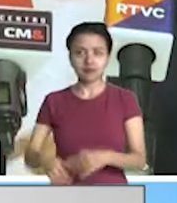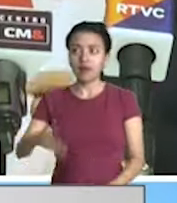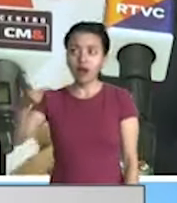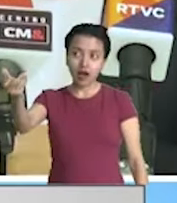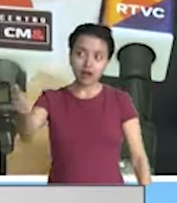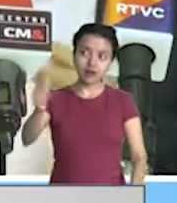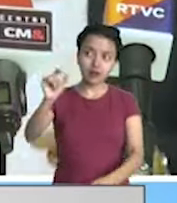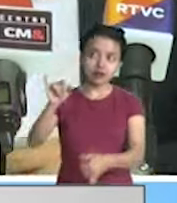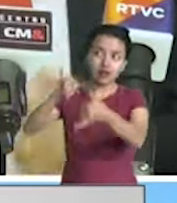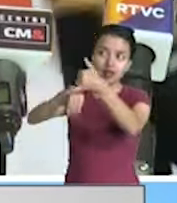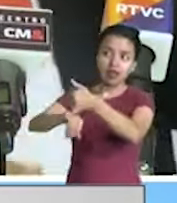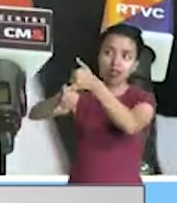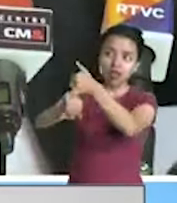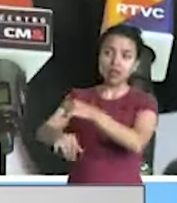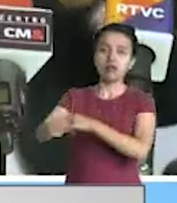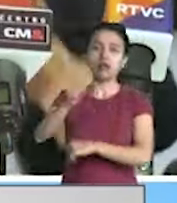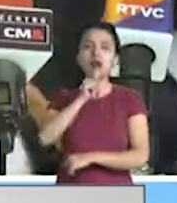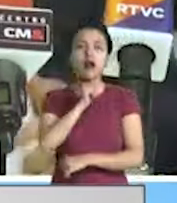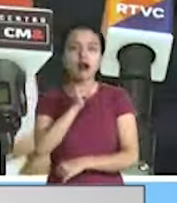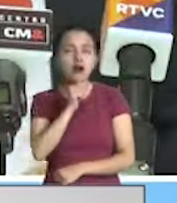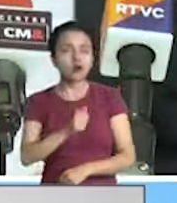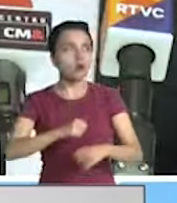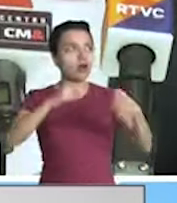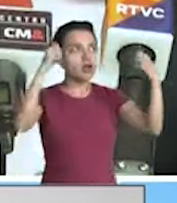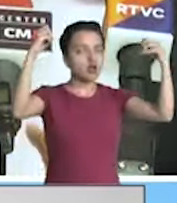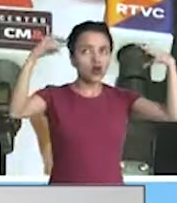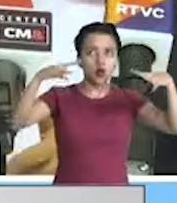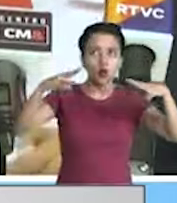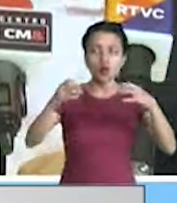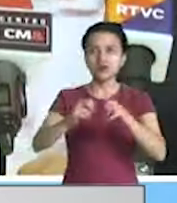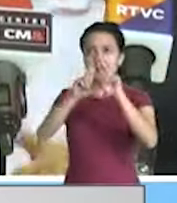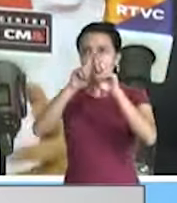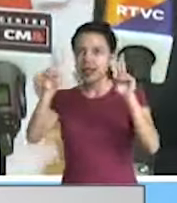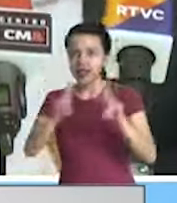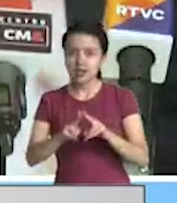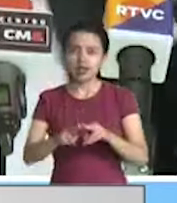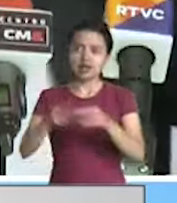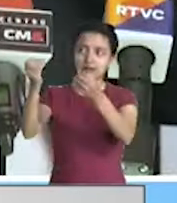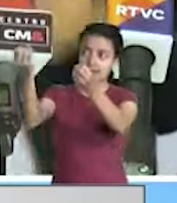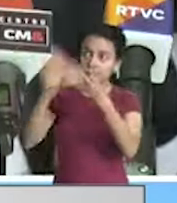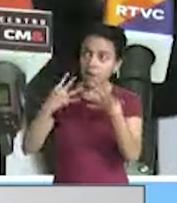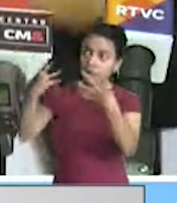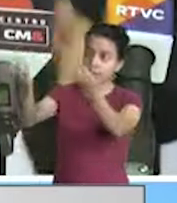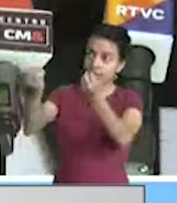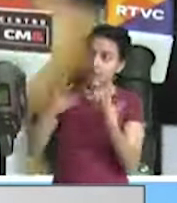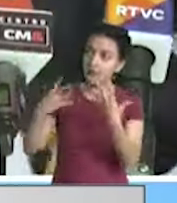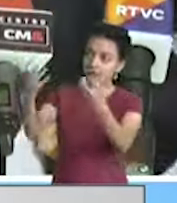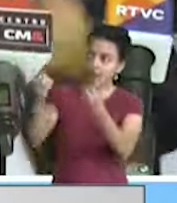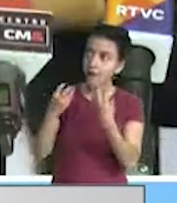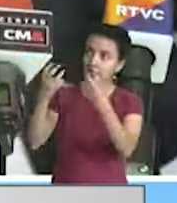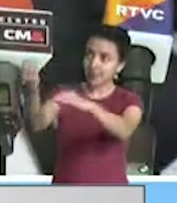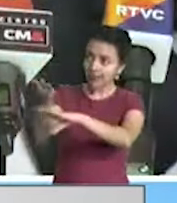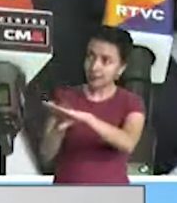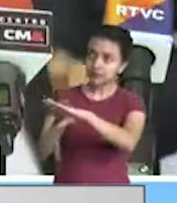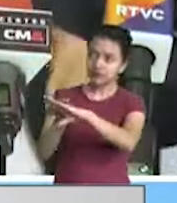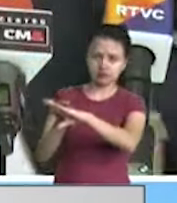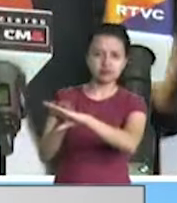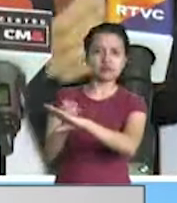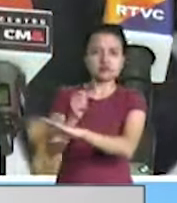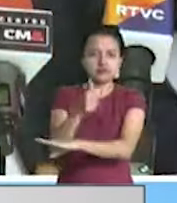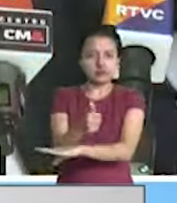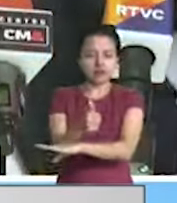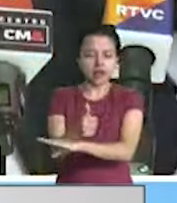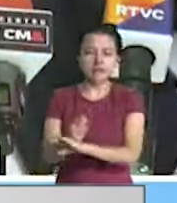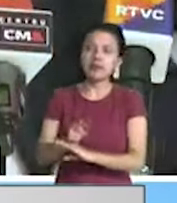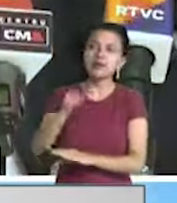Y inventaron la luz eléctrica y quiero que me lleven luz. Y luego inventaron el Internet, que me lleven el Internet. Pero lo primero, la esencia, es